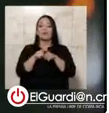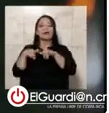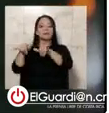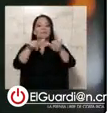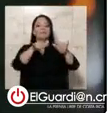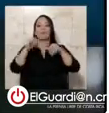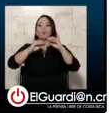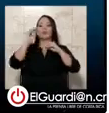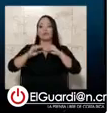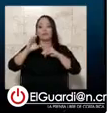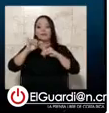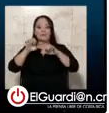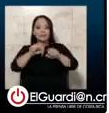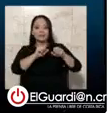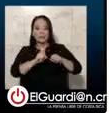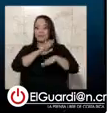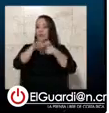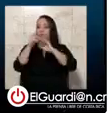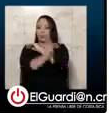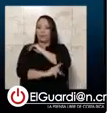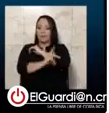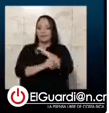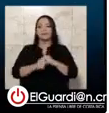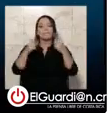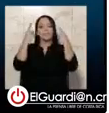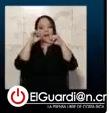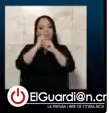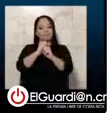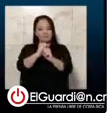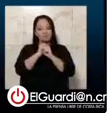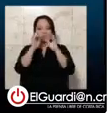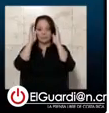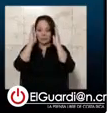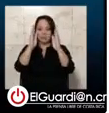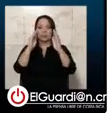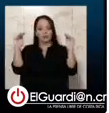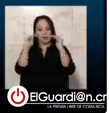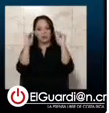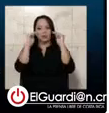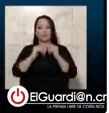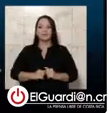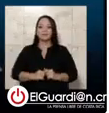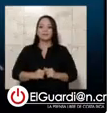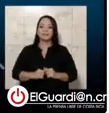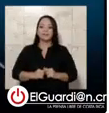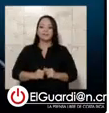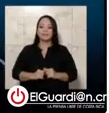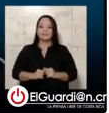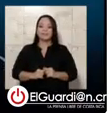el porcentaje de citas disponibles en todo el país para garantizar una atención equitativa.